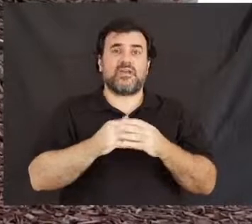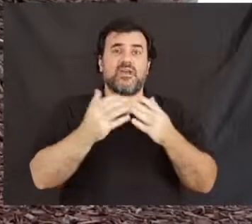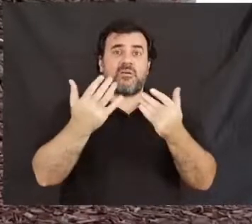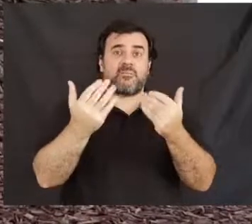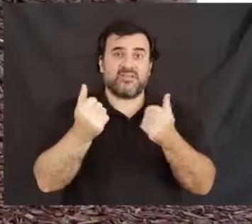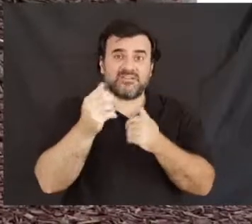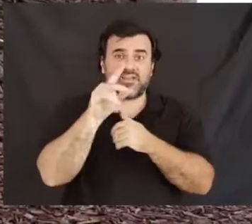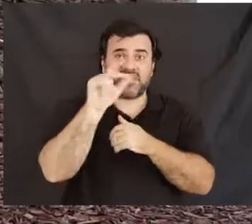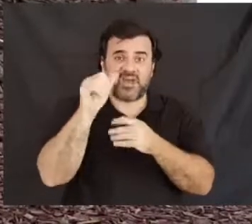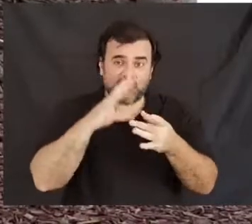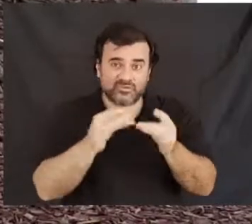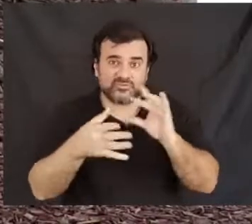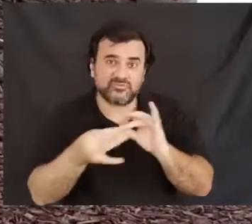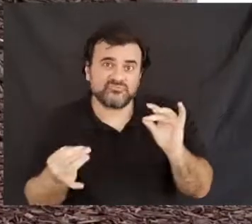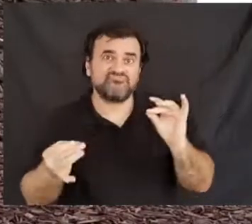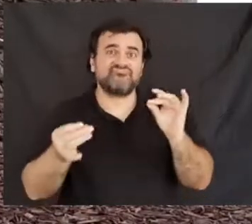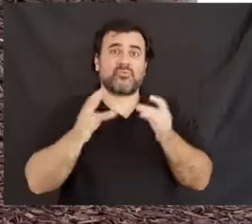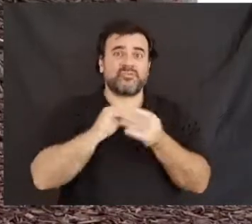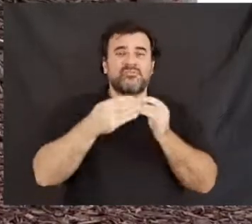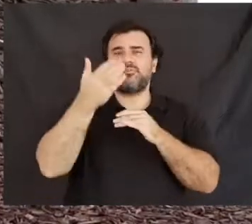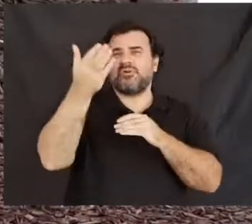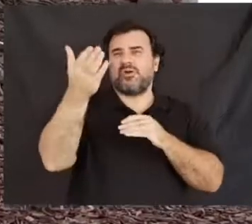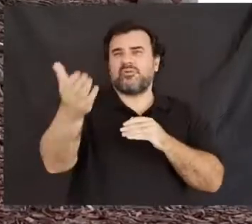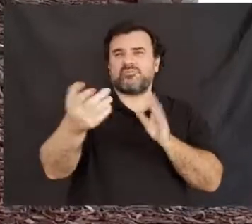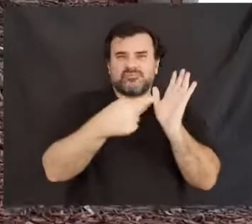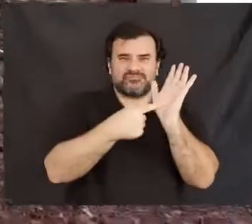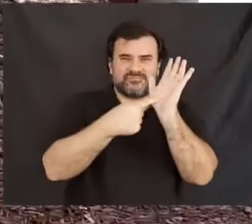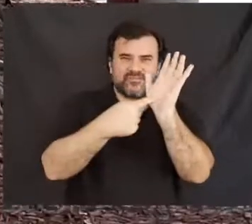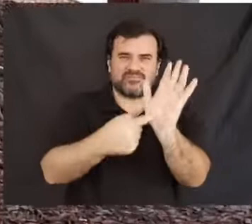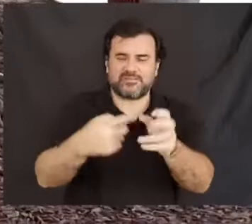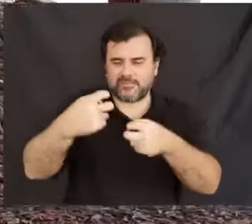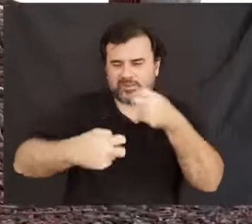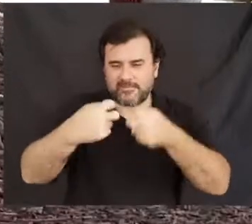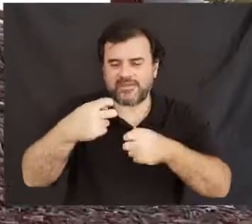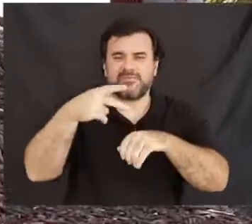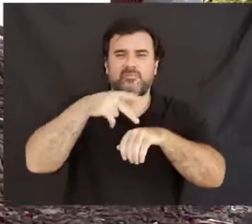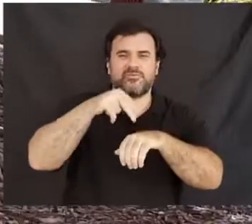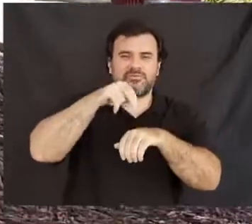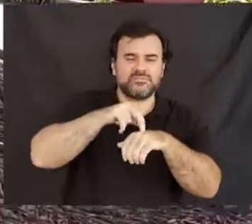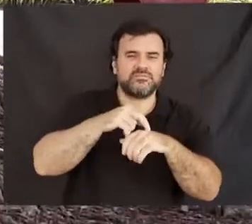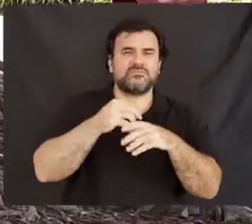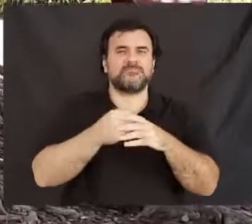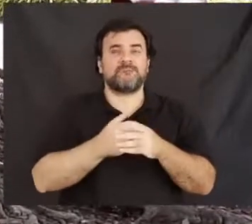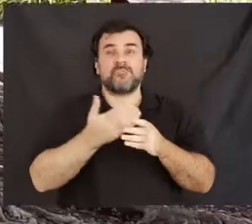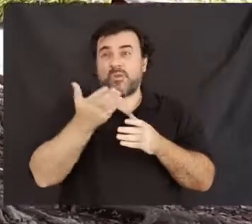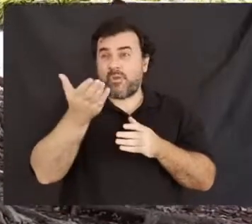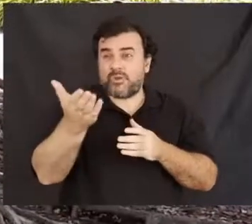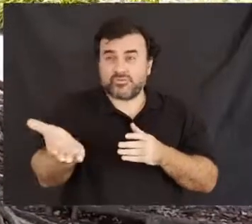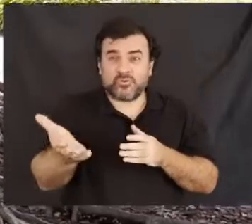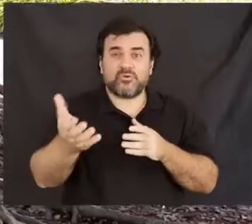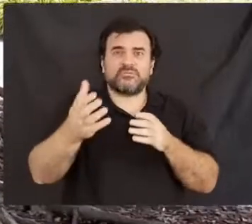Cuéntanos, don Abelardo. Cuéntanos, tú que retratas los dramas puertorriqueños. Tú